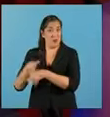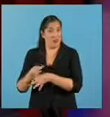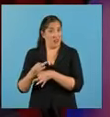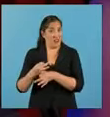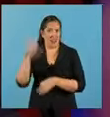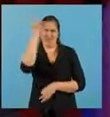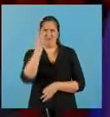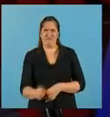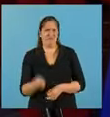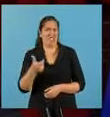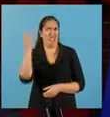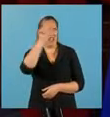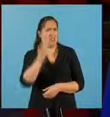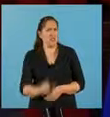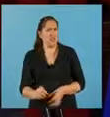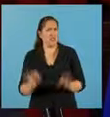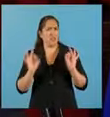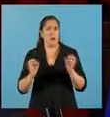país.